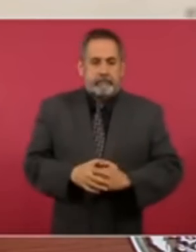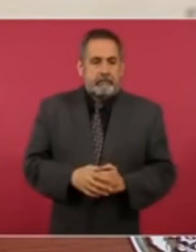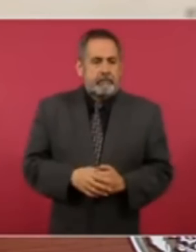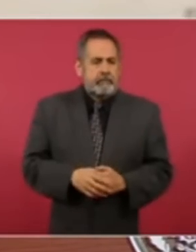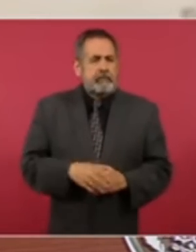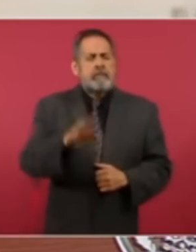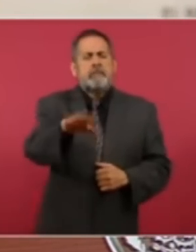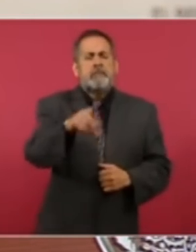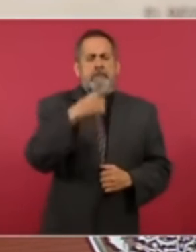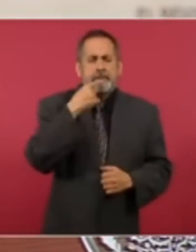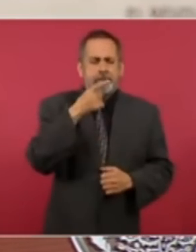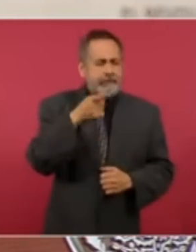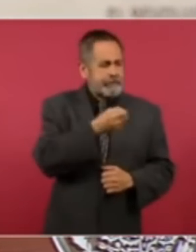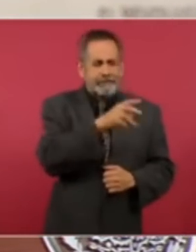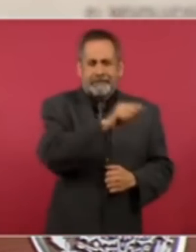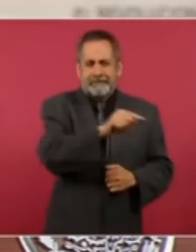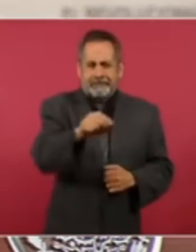Hubo un candidato de esos,